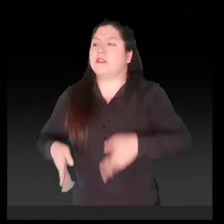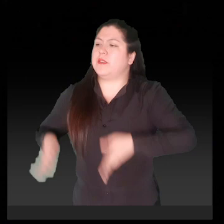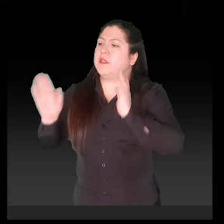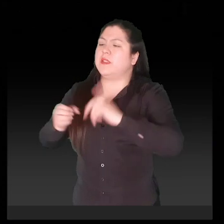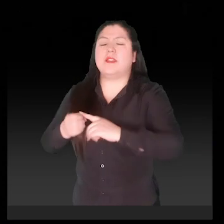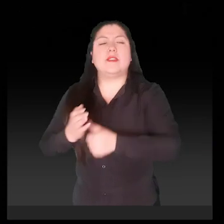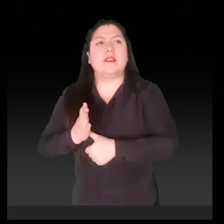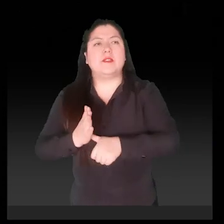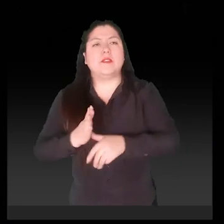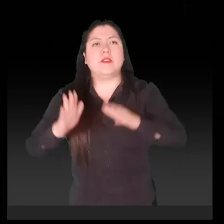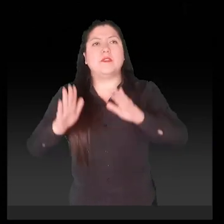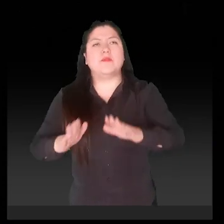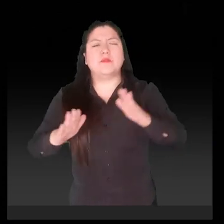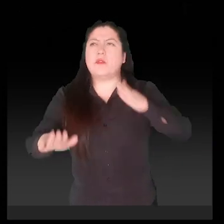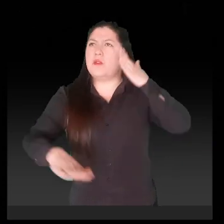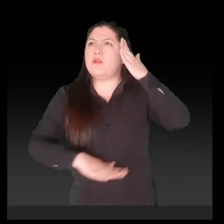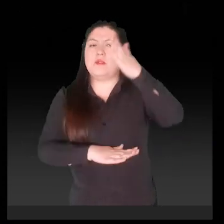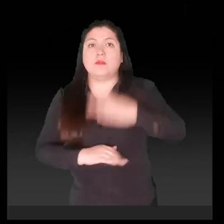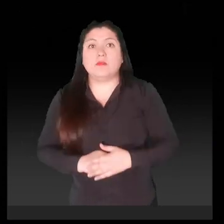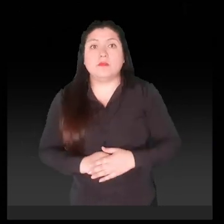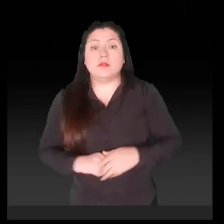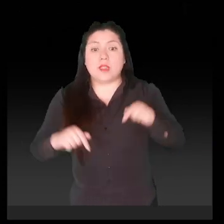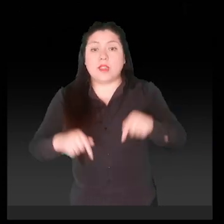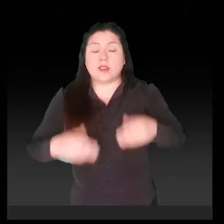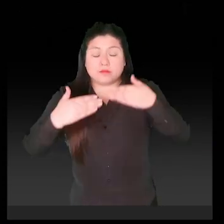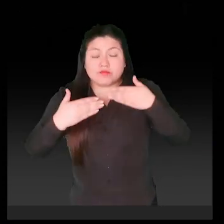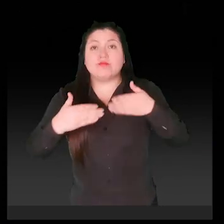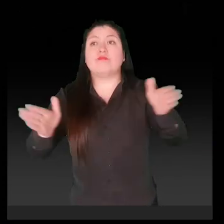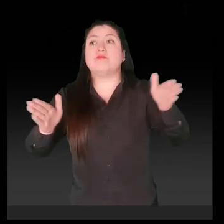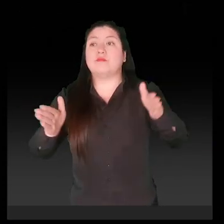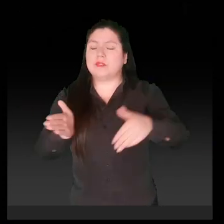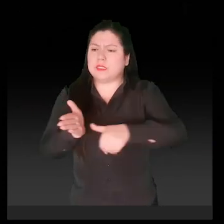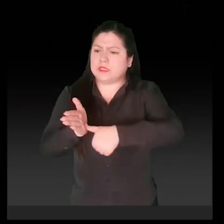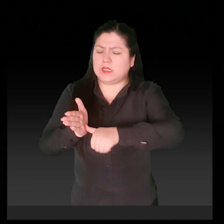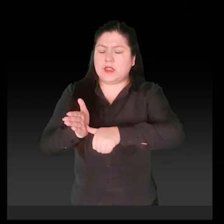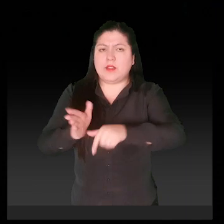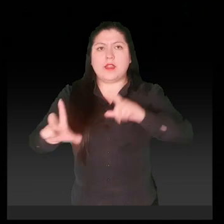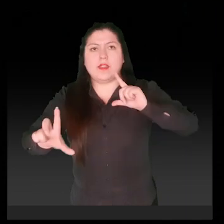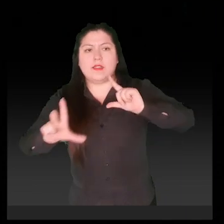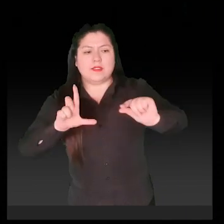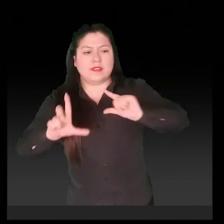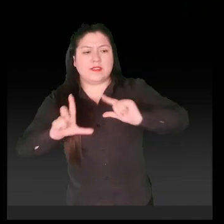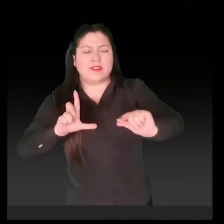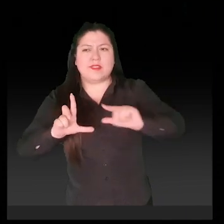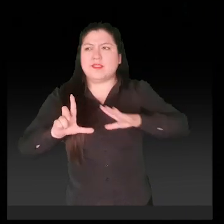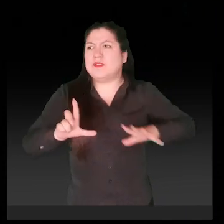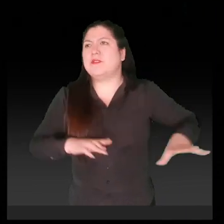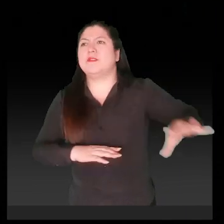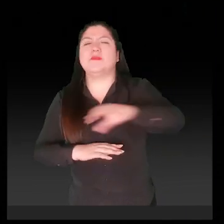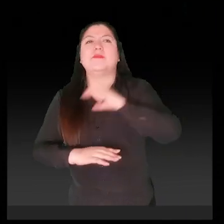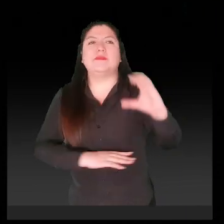Futuro. Hoy nos complace recibirlos en este evento de lanzamiento de la nueva cédula digital de todos